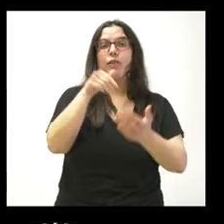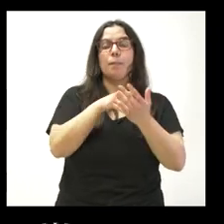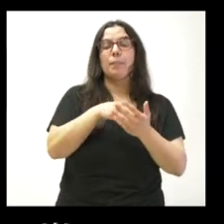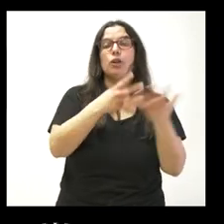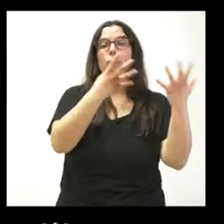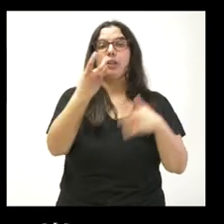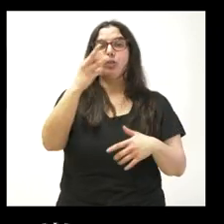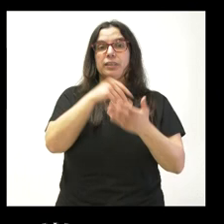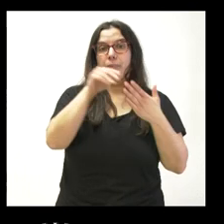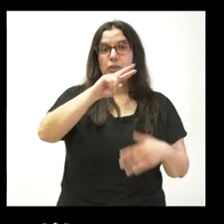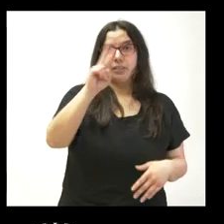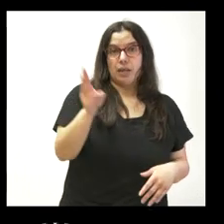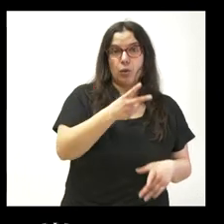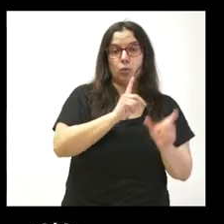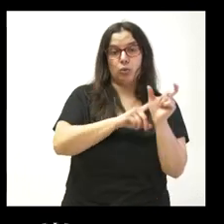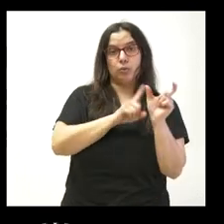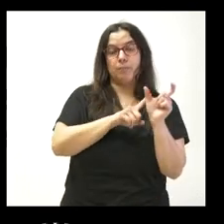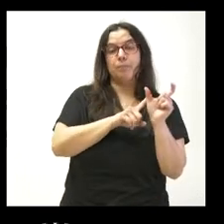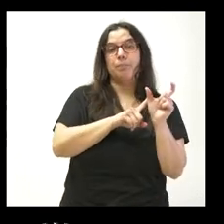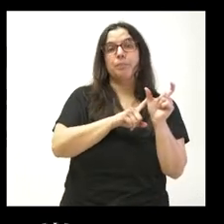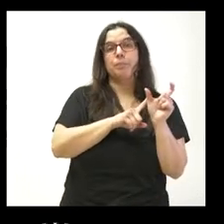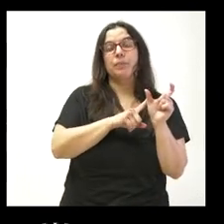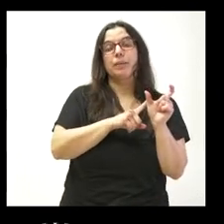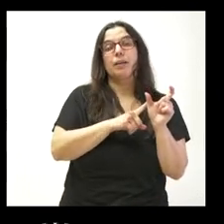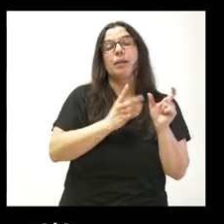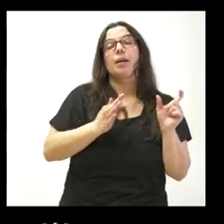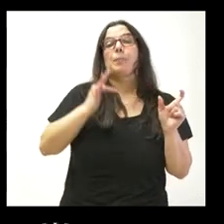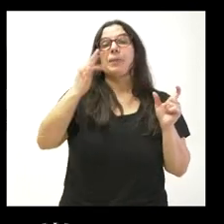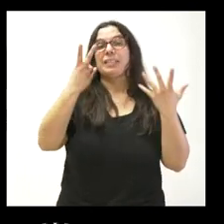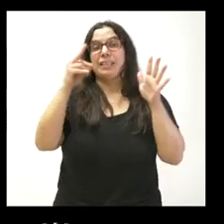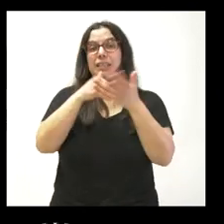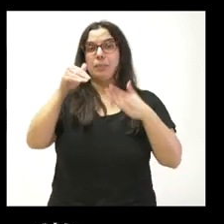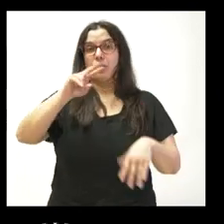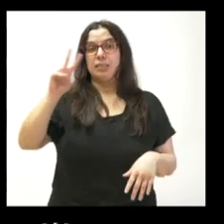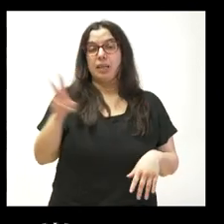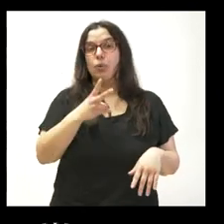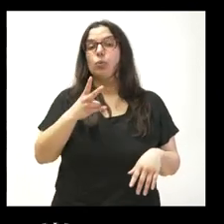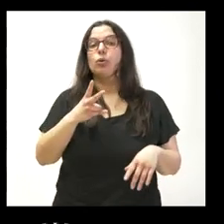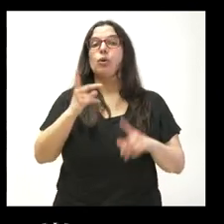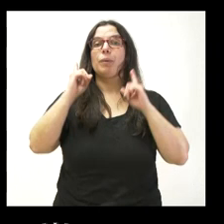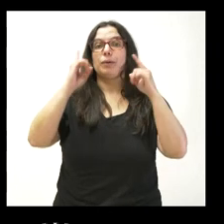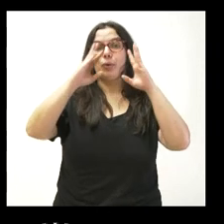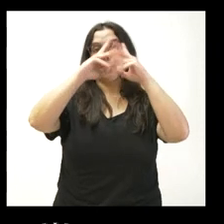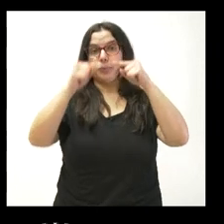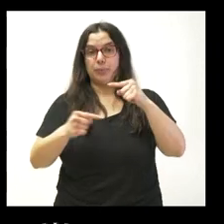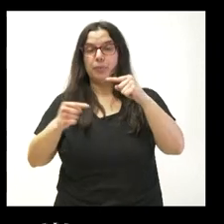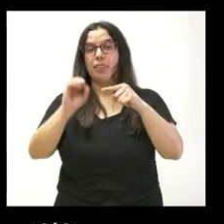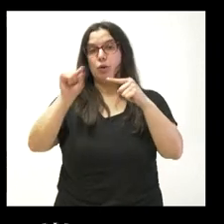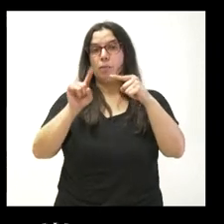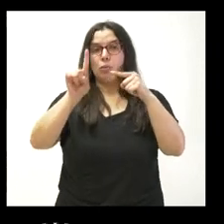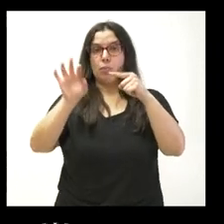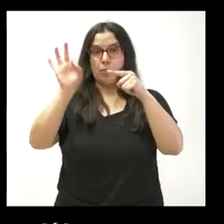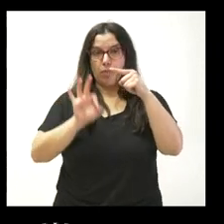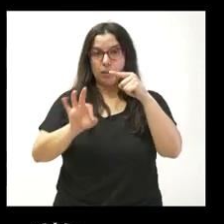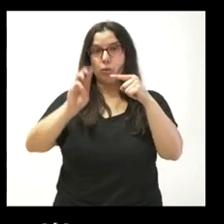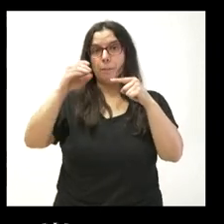millones de euros a ello habría que Añadir 70 millones de euros que es la previsión del déficit el 0,1 por del